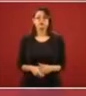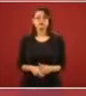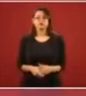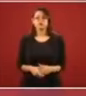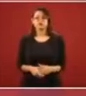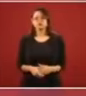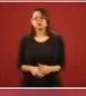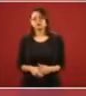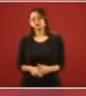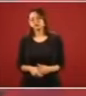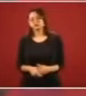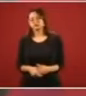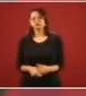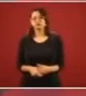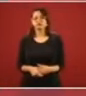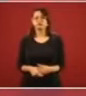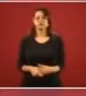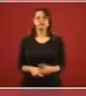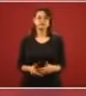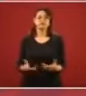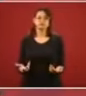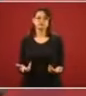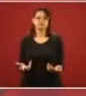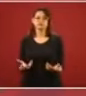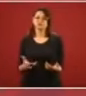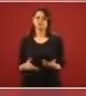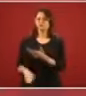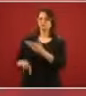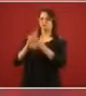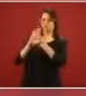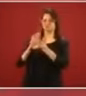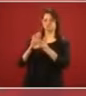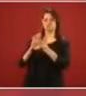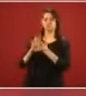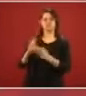pues una oposición